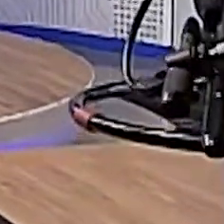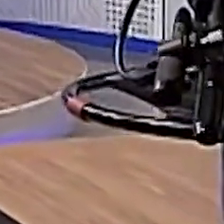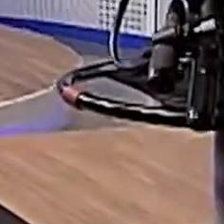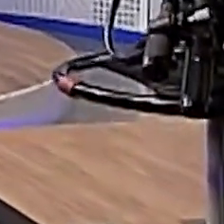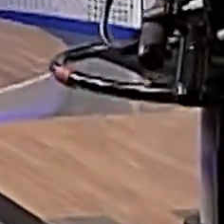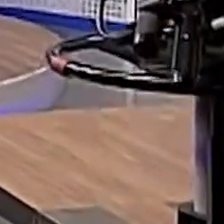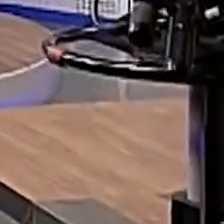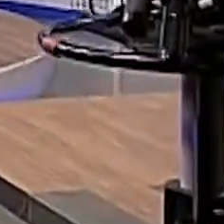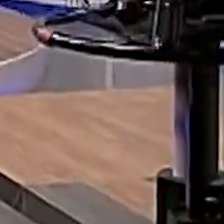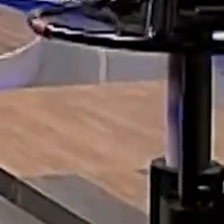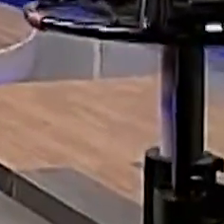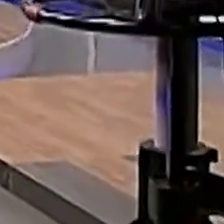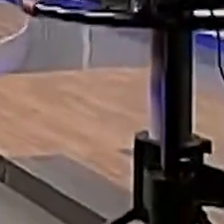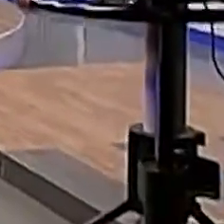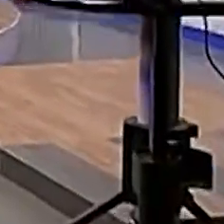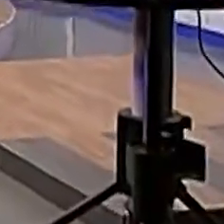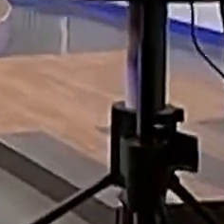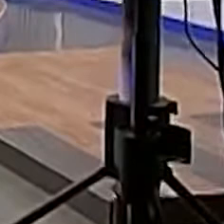y